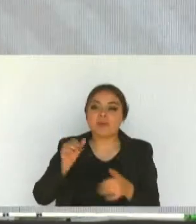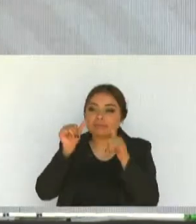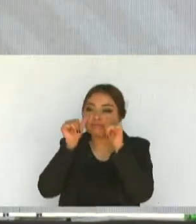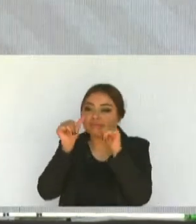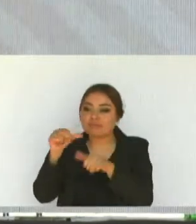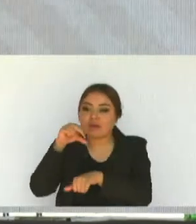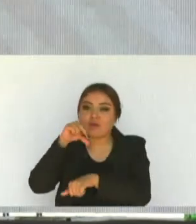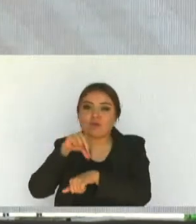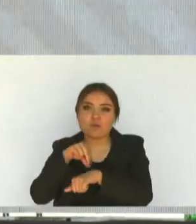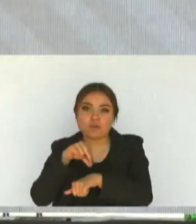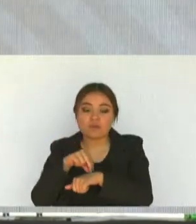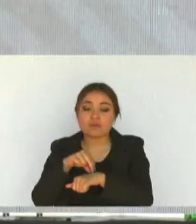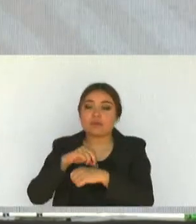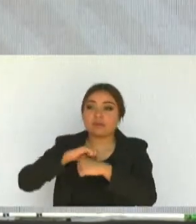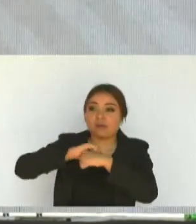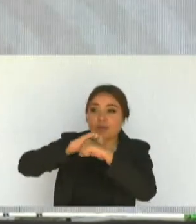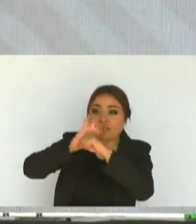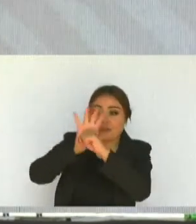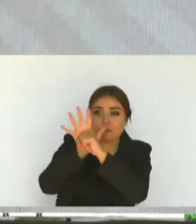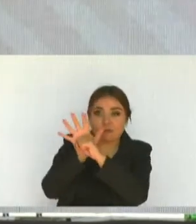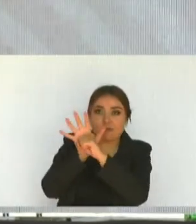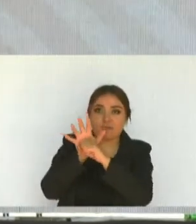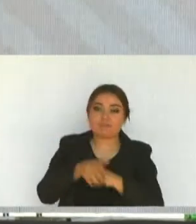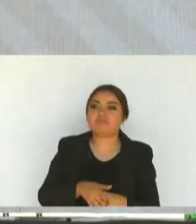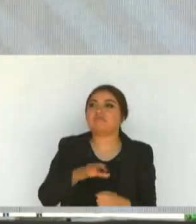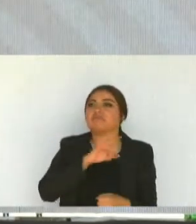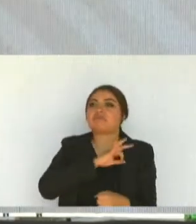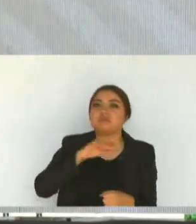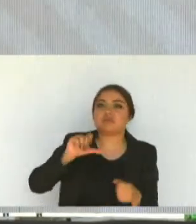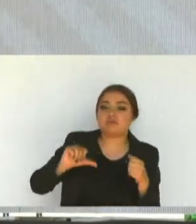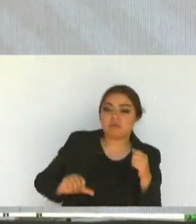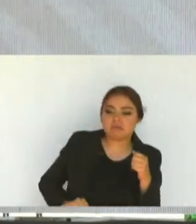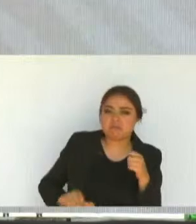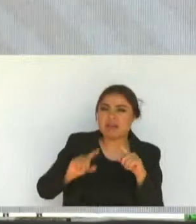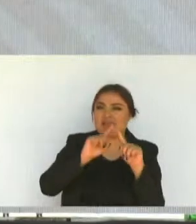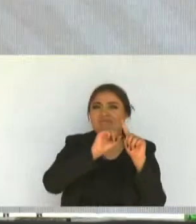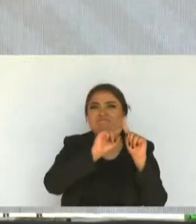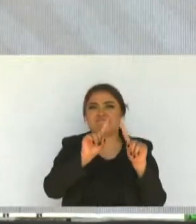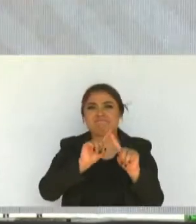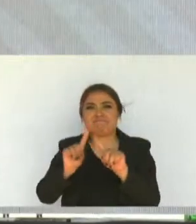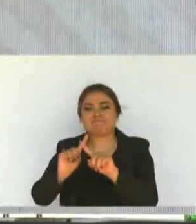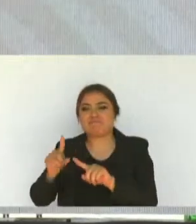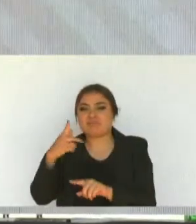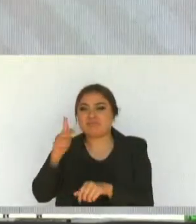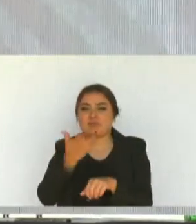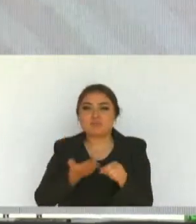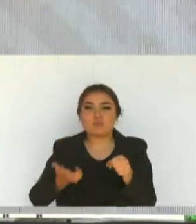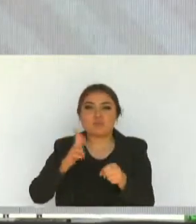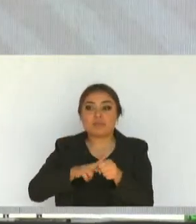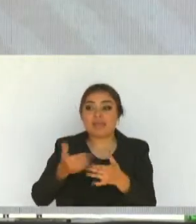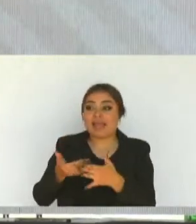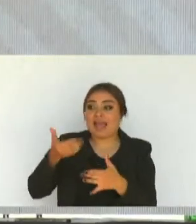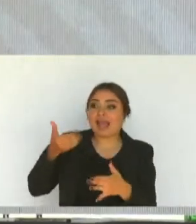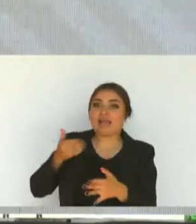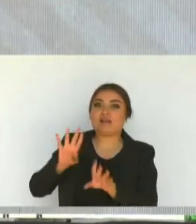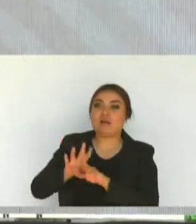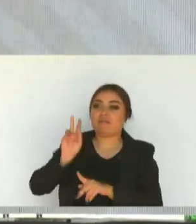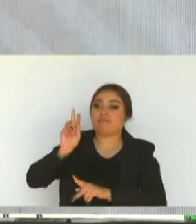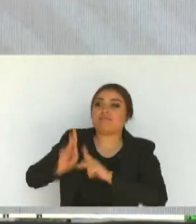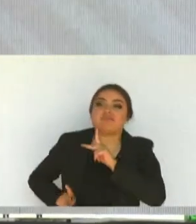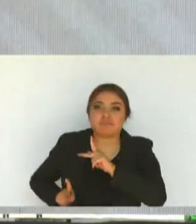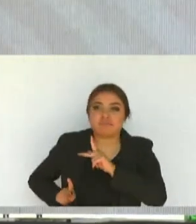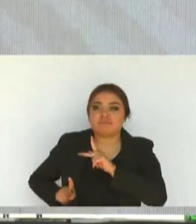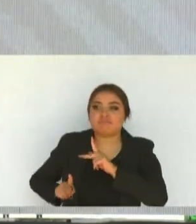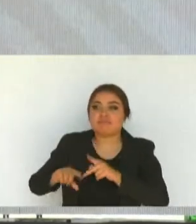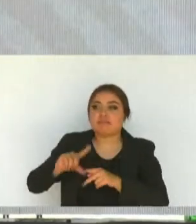otras enfermedades, padecimientos, cirugías programadas y mucho de lo que estamos hablando ahorita que quedó pendiente por